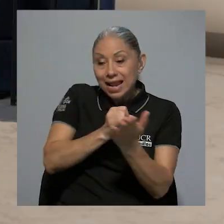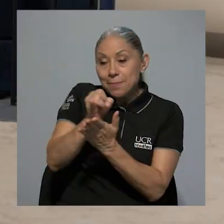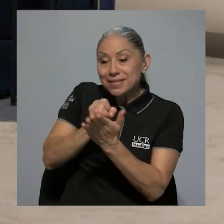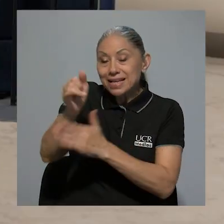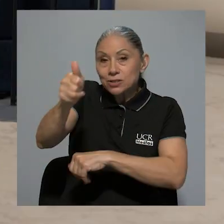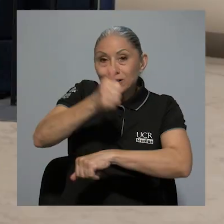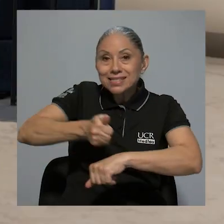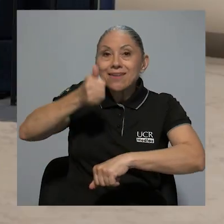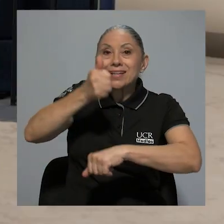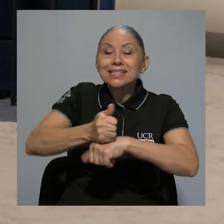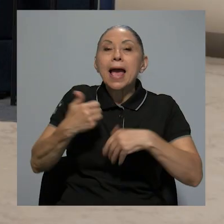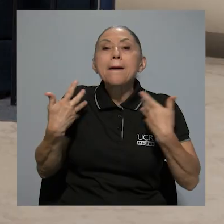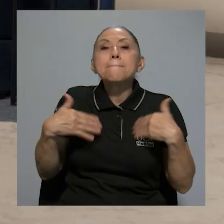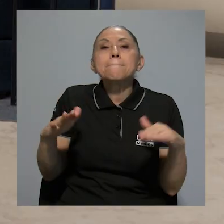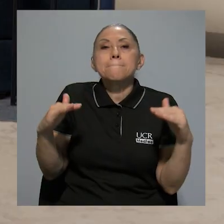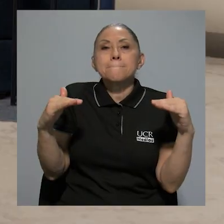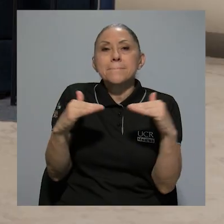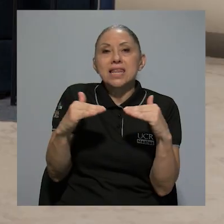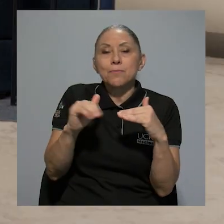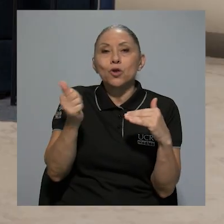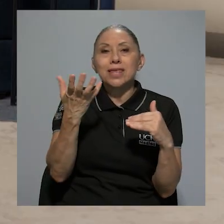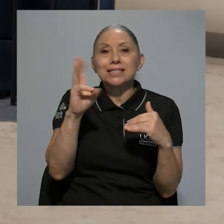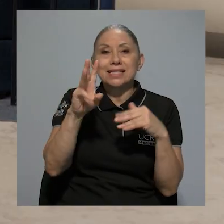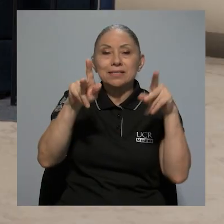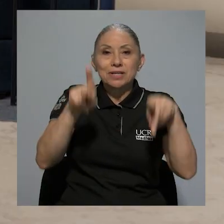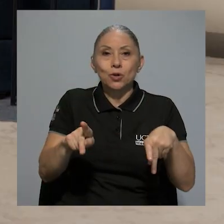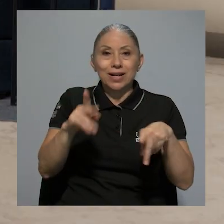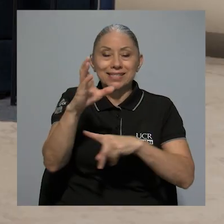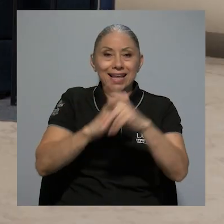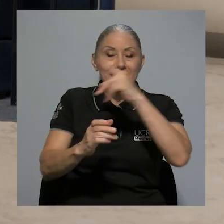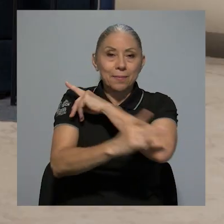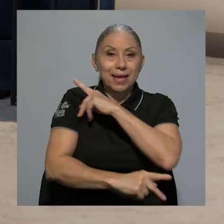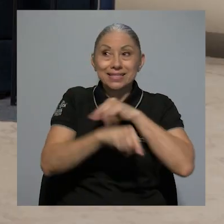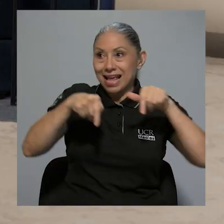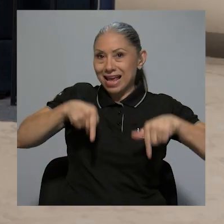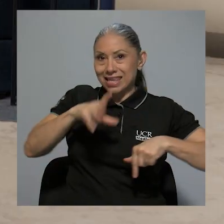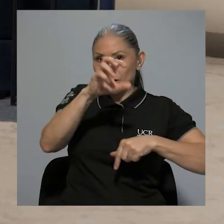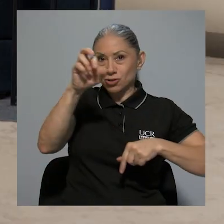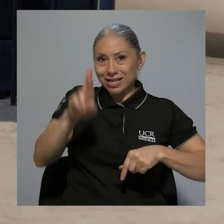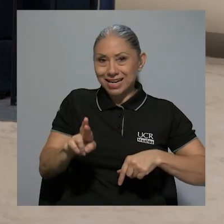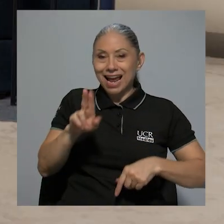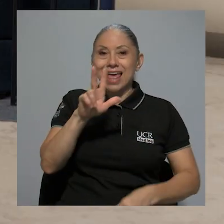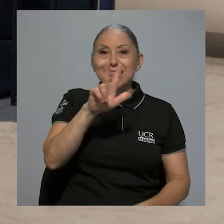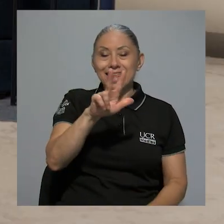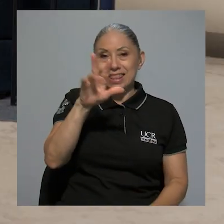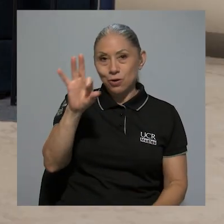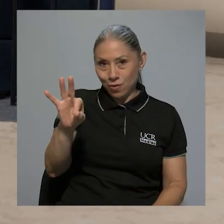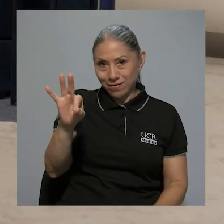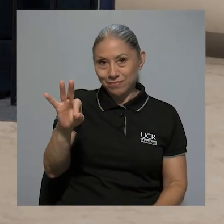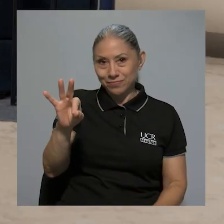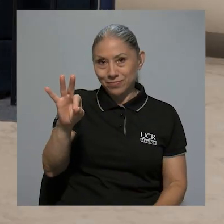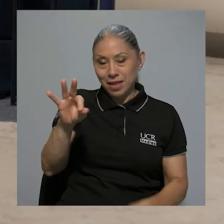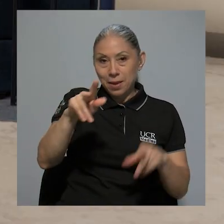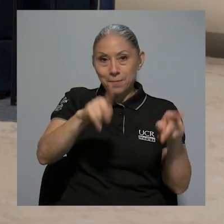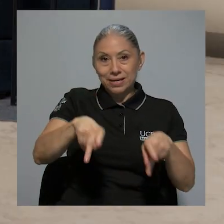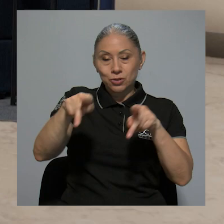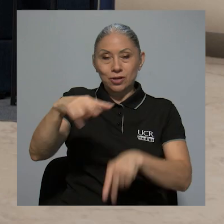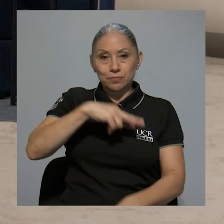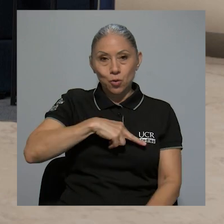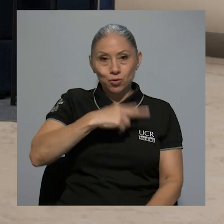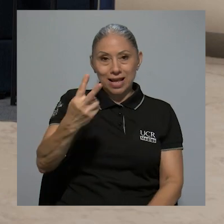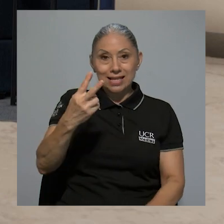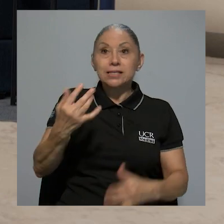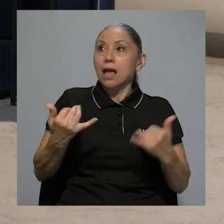La investigación establecía que fueran mínimo 16 personas por país. En Costa Rica recolectamos 39